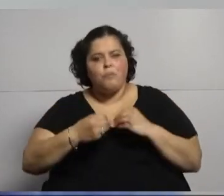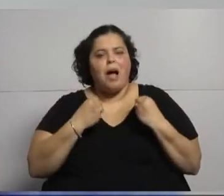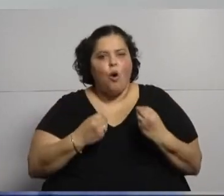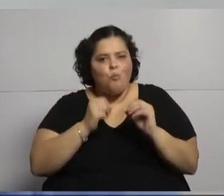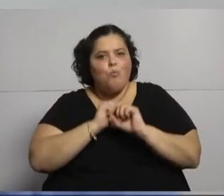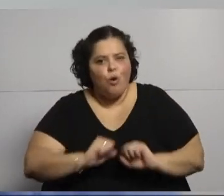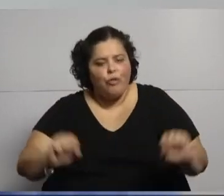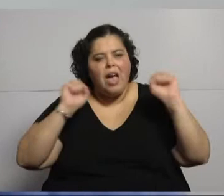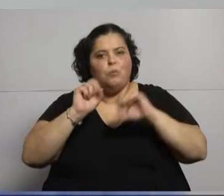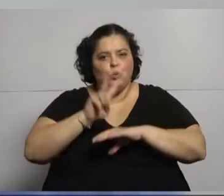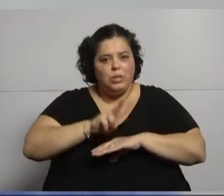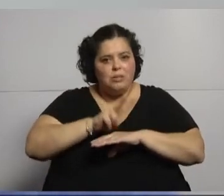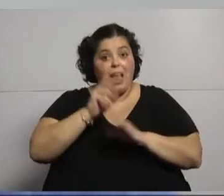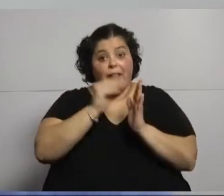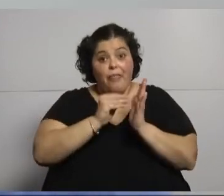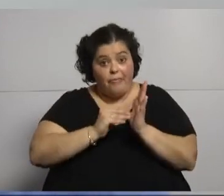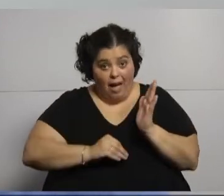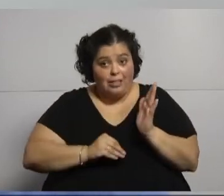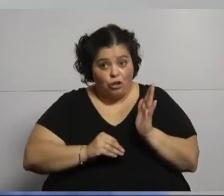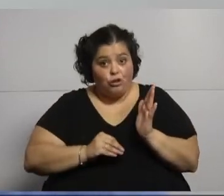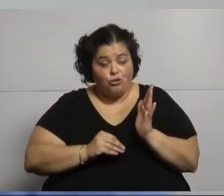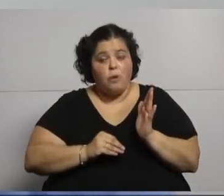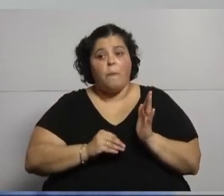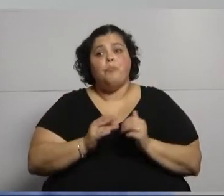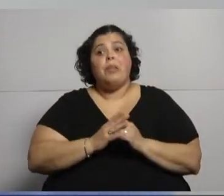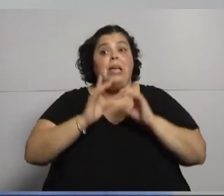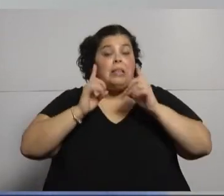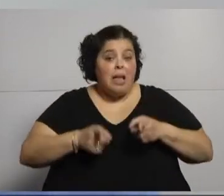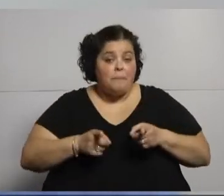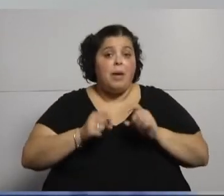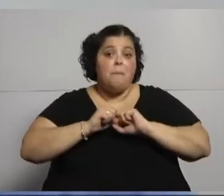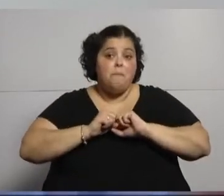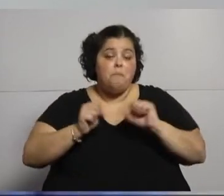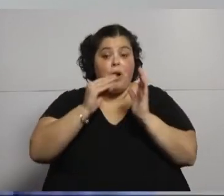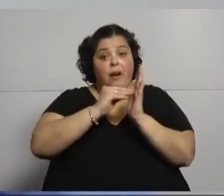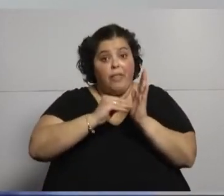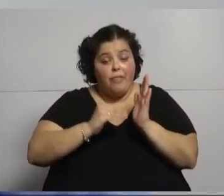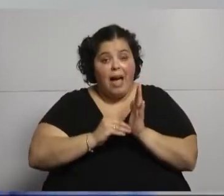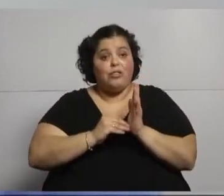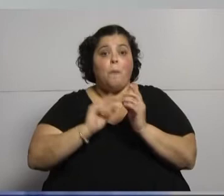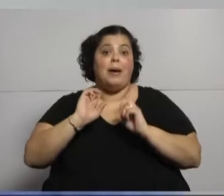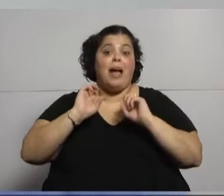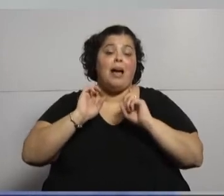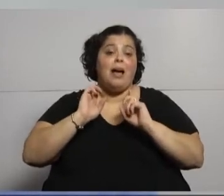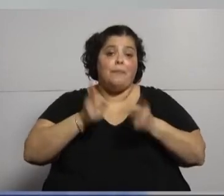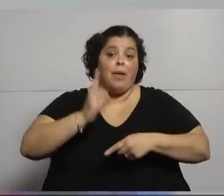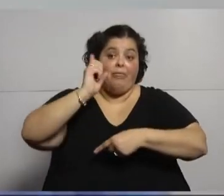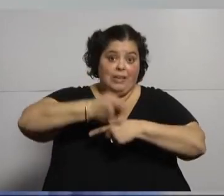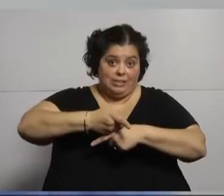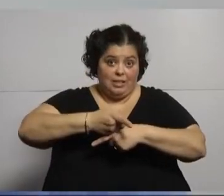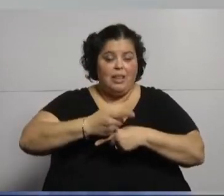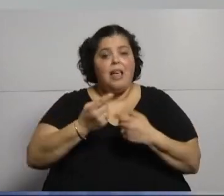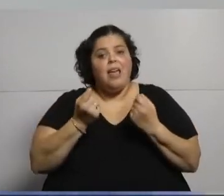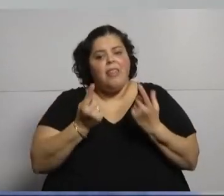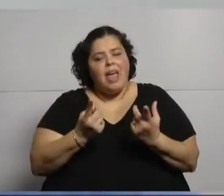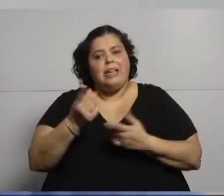podíamos utilizar esos datos transversal e intersectorialmente y empezar a poner los datos al servicio de la toma de decisiones. Lograr explicarle a